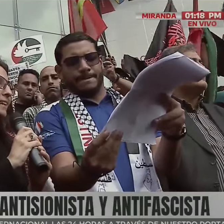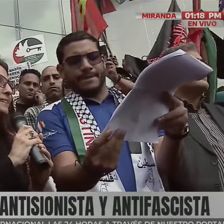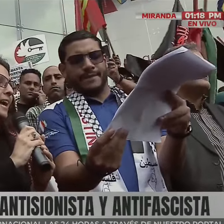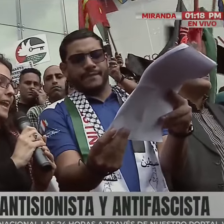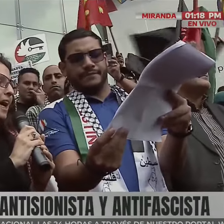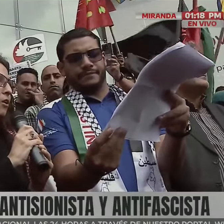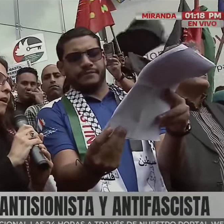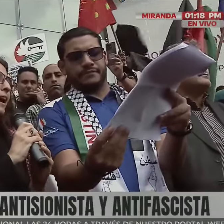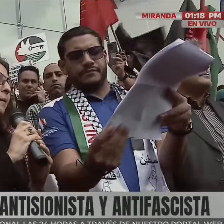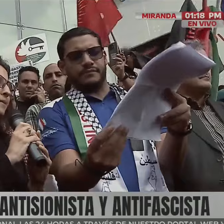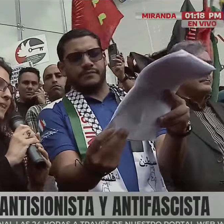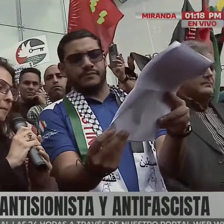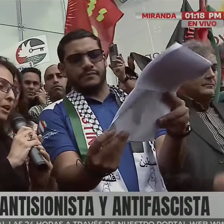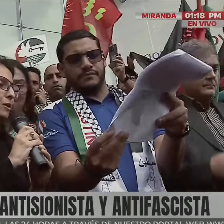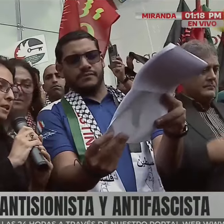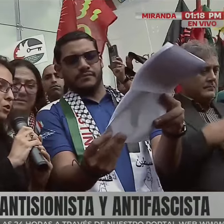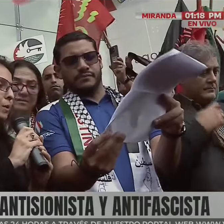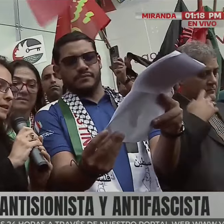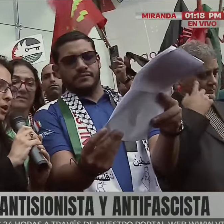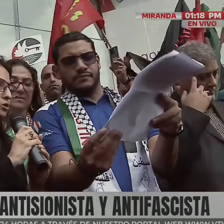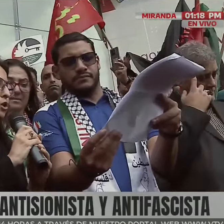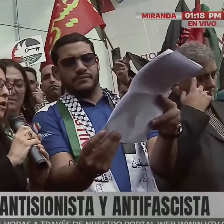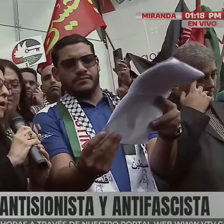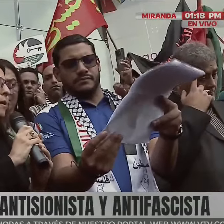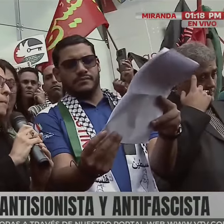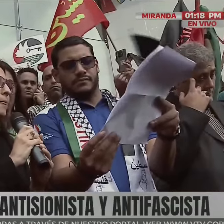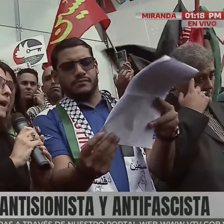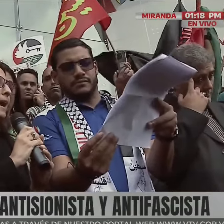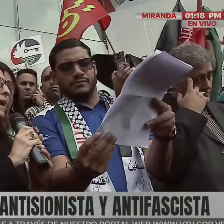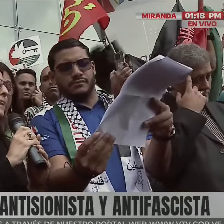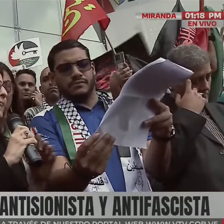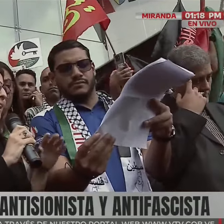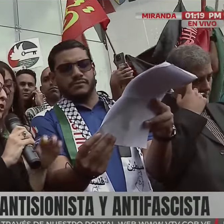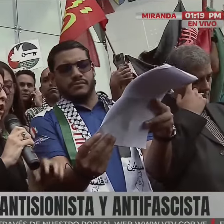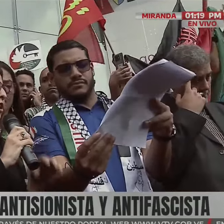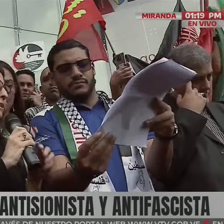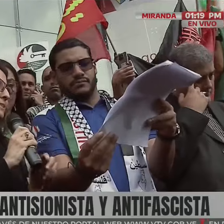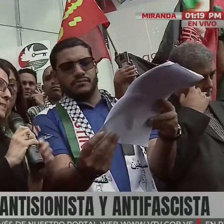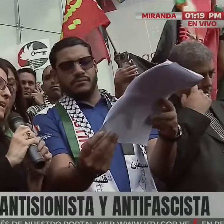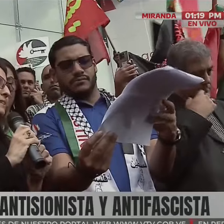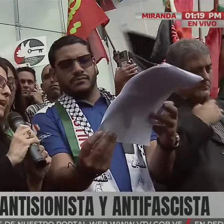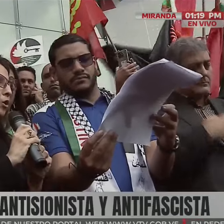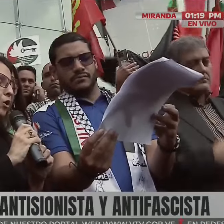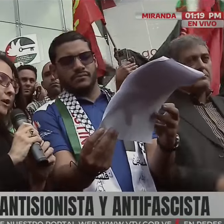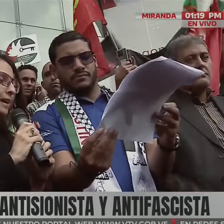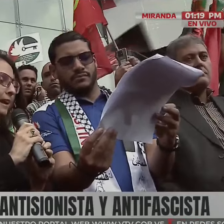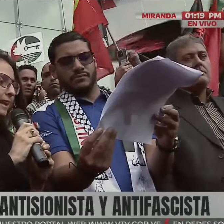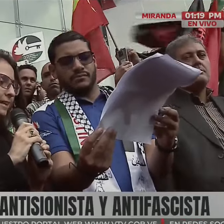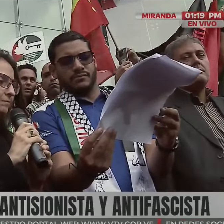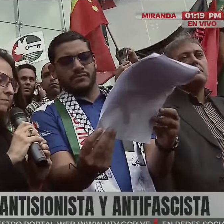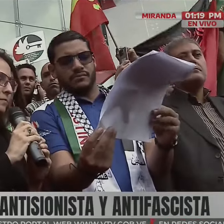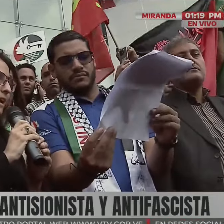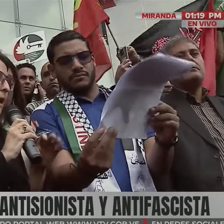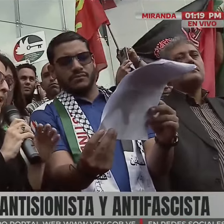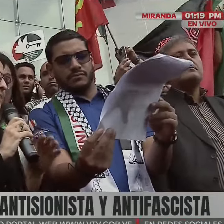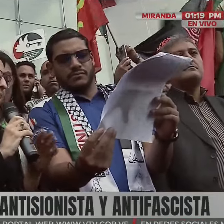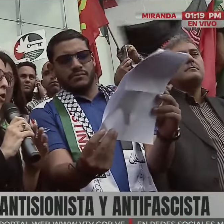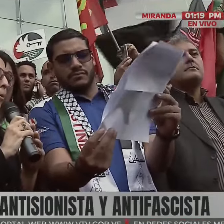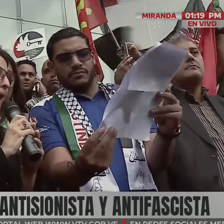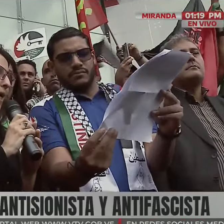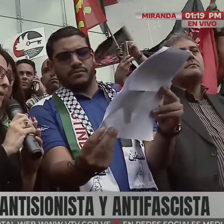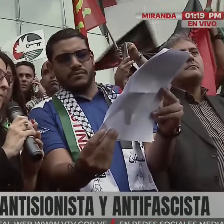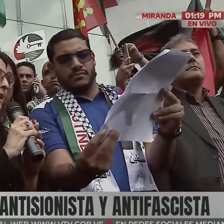militar que el sionismo tiene instalado desde 1948 en el territorio donde se asienta la colonia